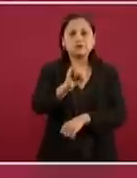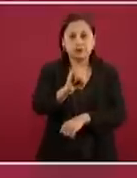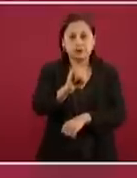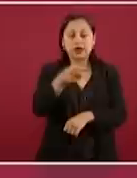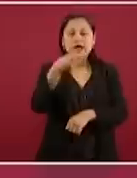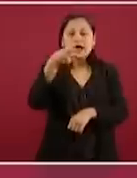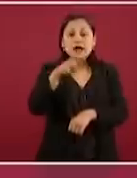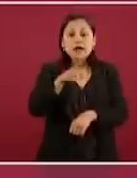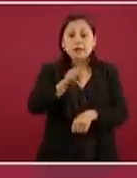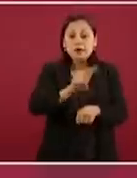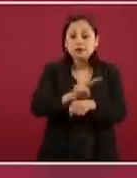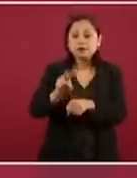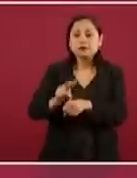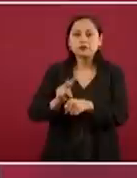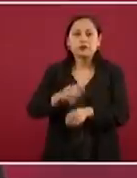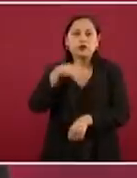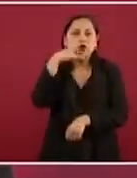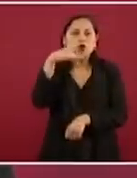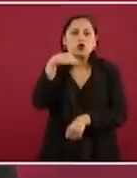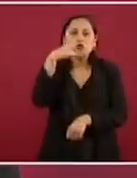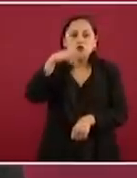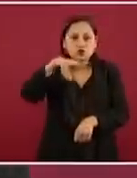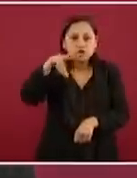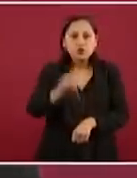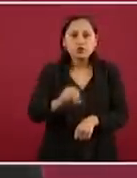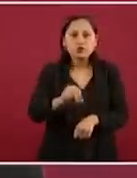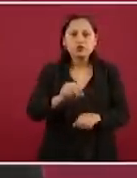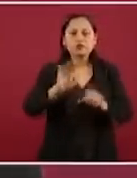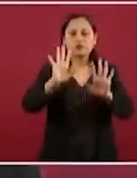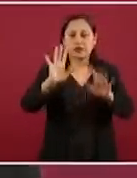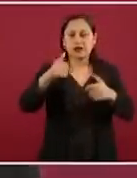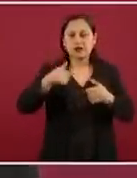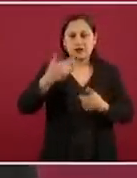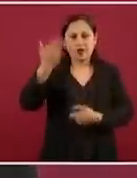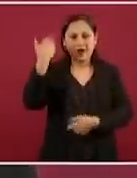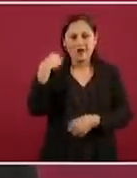corrupción. Yo les comentaba y se puede probar,